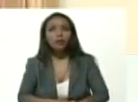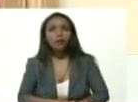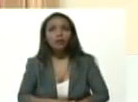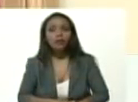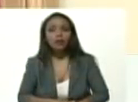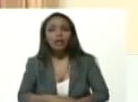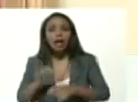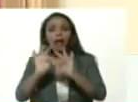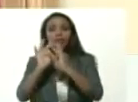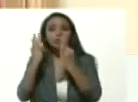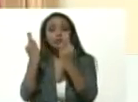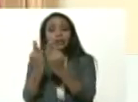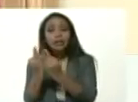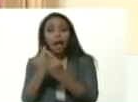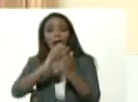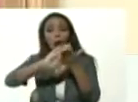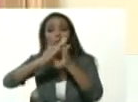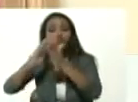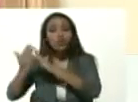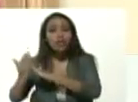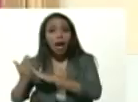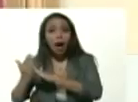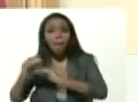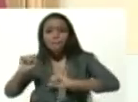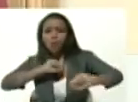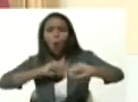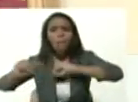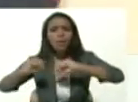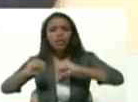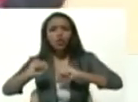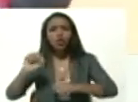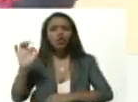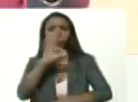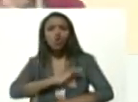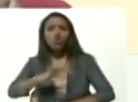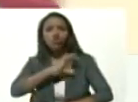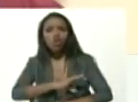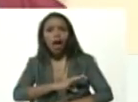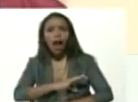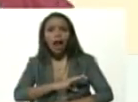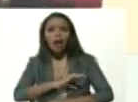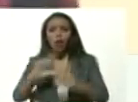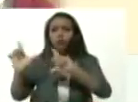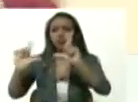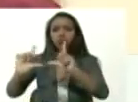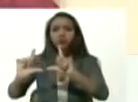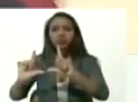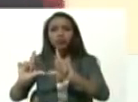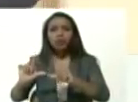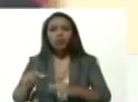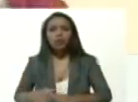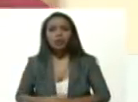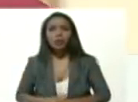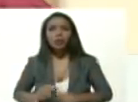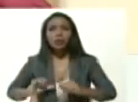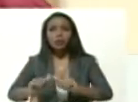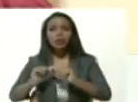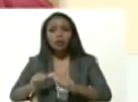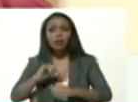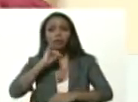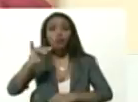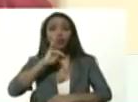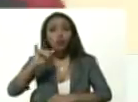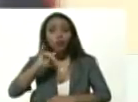en la familia, en la comunidad, los movimientos sociales, los medios de comunicación, estimulando, informando,